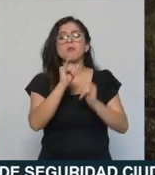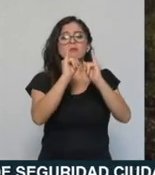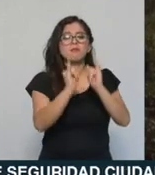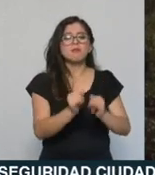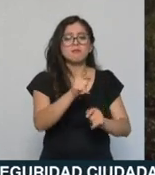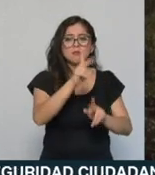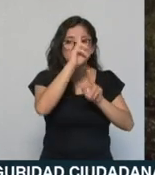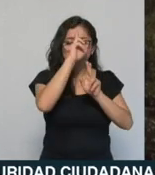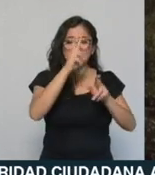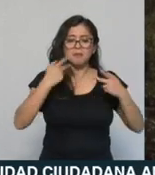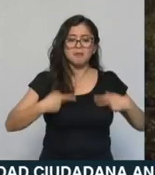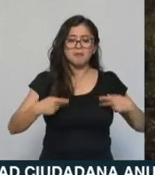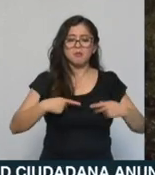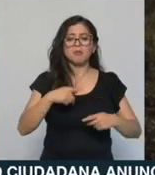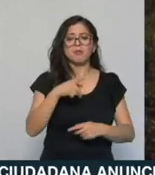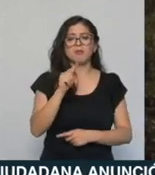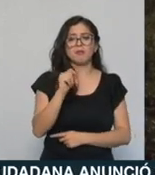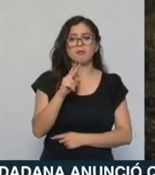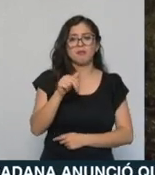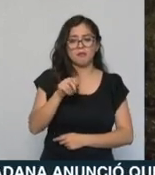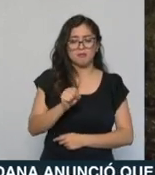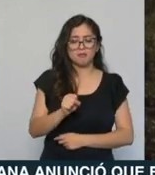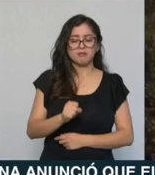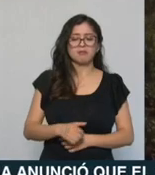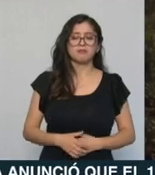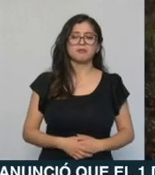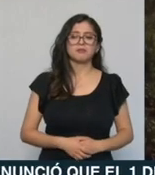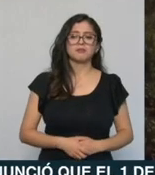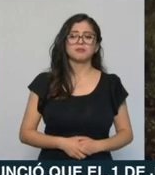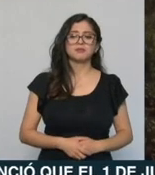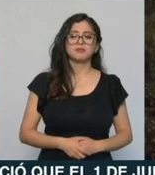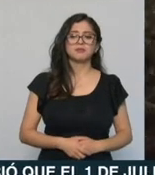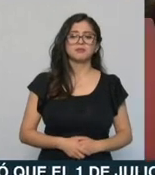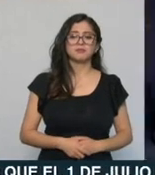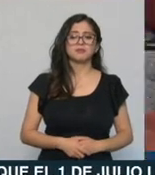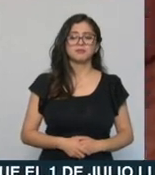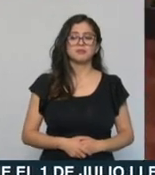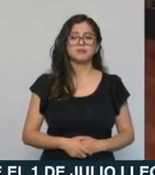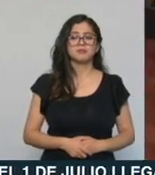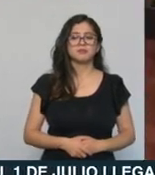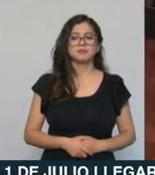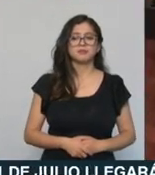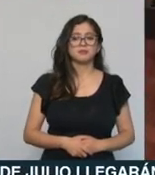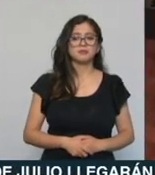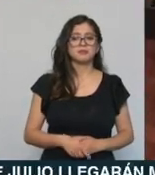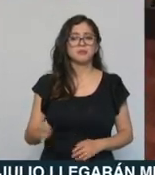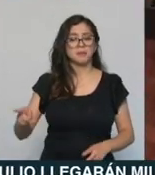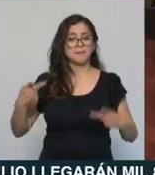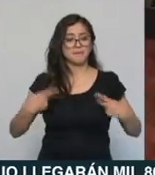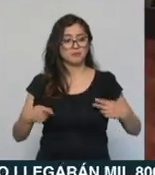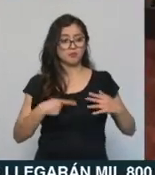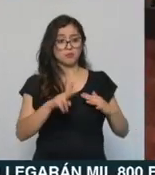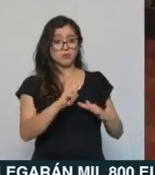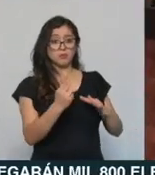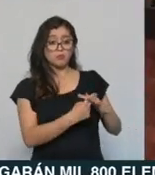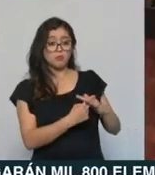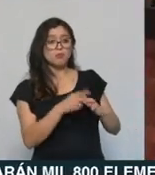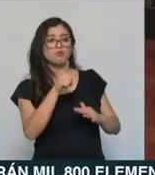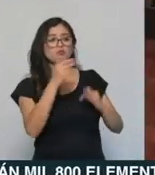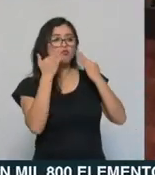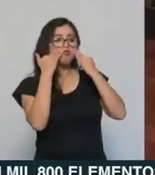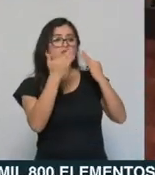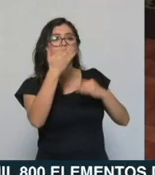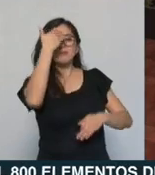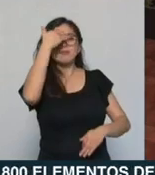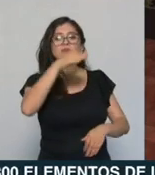persona trans. En este caso hay declaraciones del asesino que dejan ver cuál es el problema de fondo.